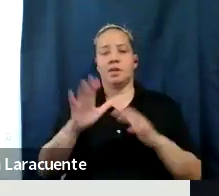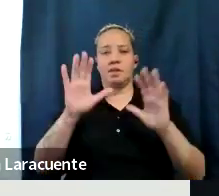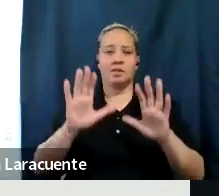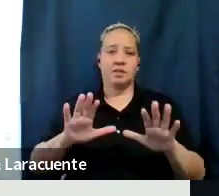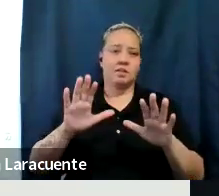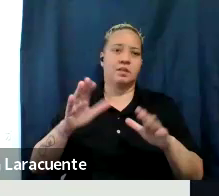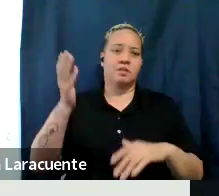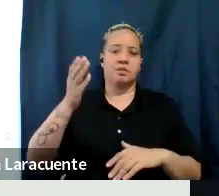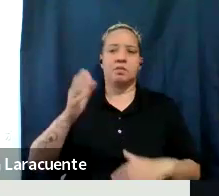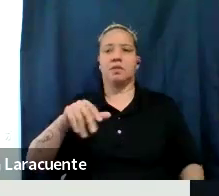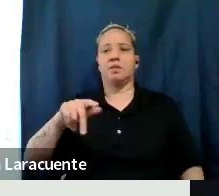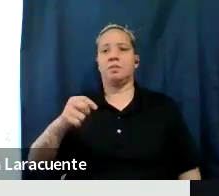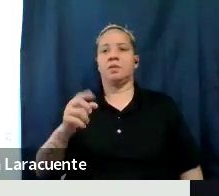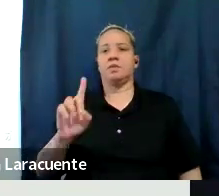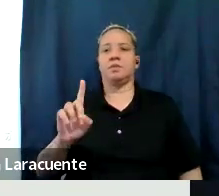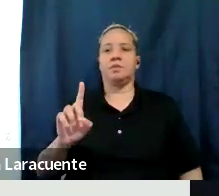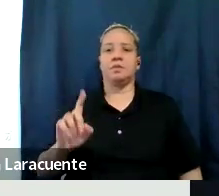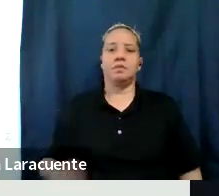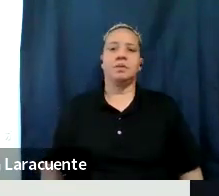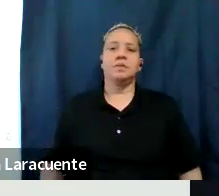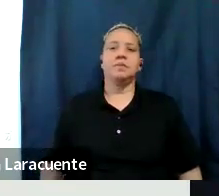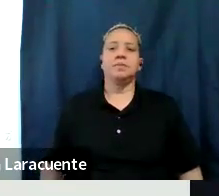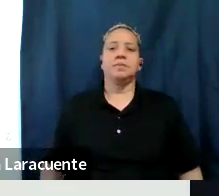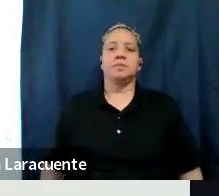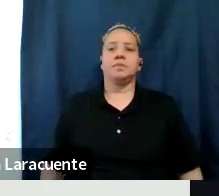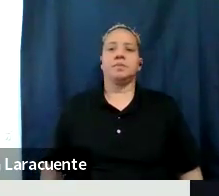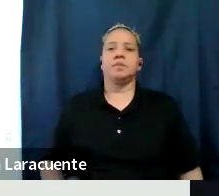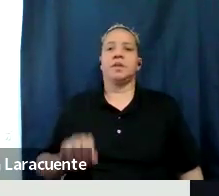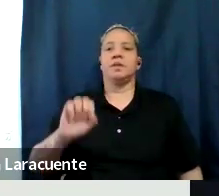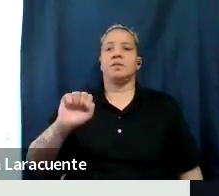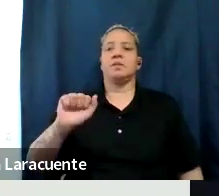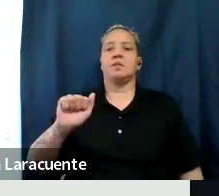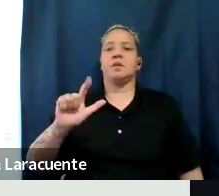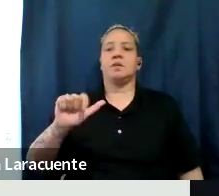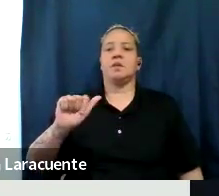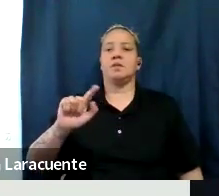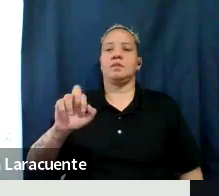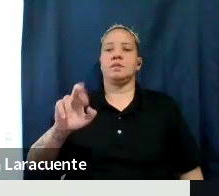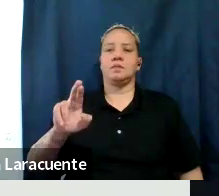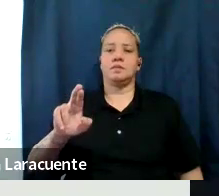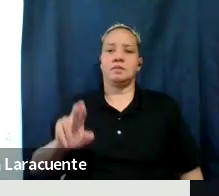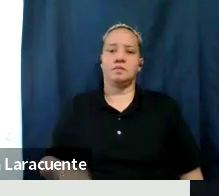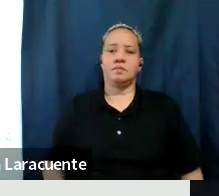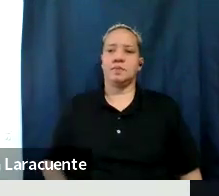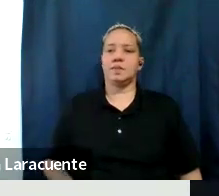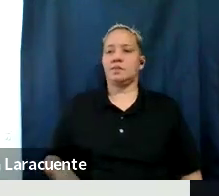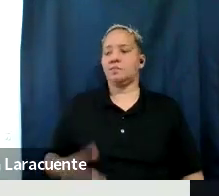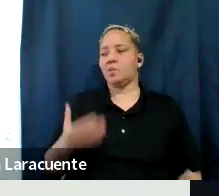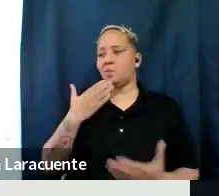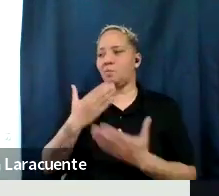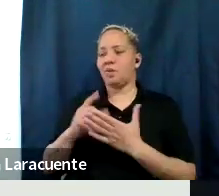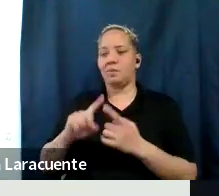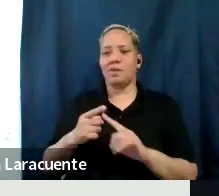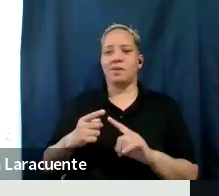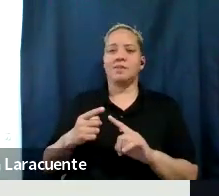conferencia al doctor Salazar. Bueno, Así muchas que gracias. Es un buen amigo, Manuel, no puede decir nada